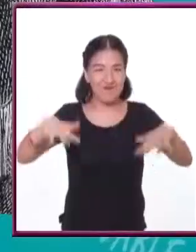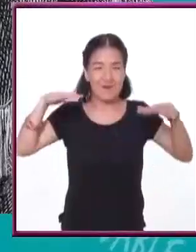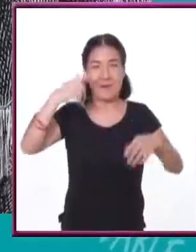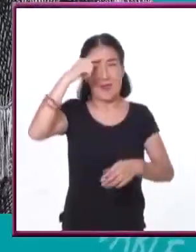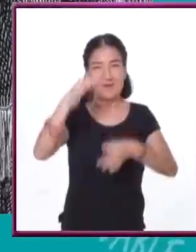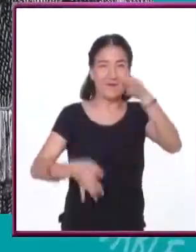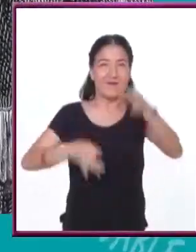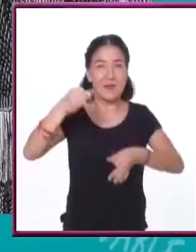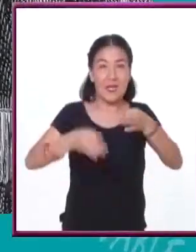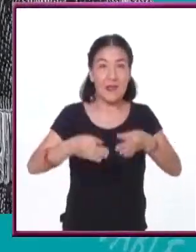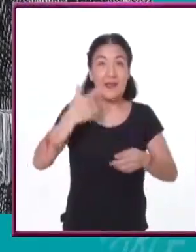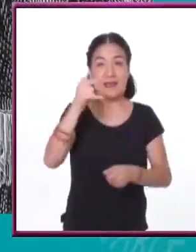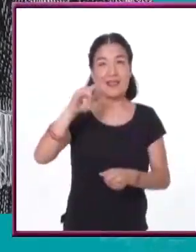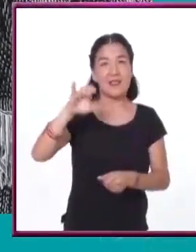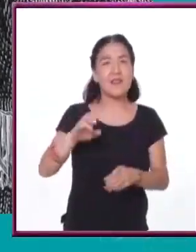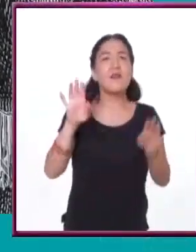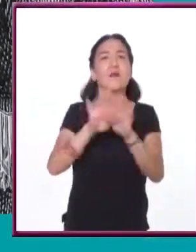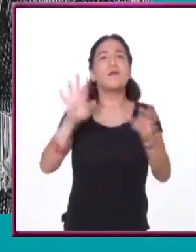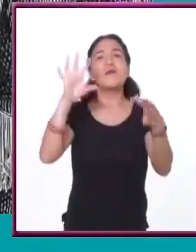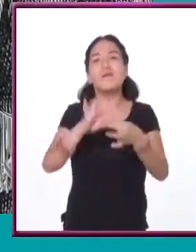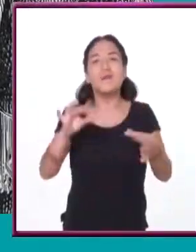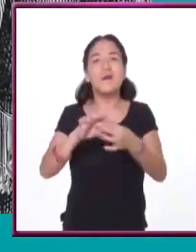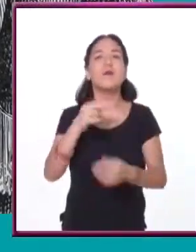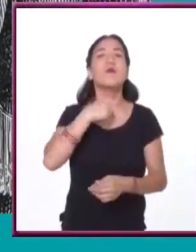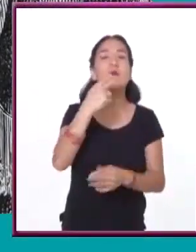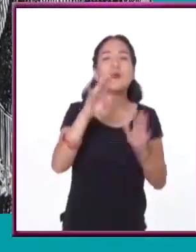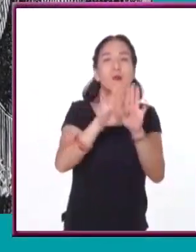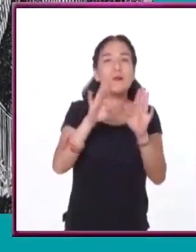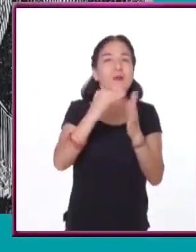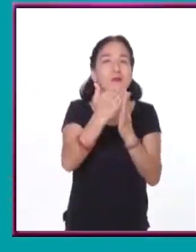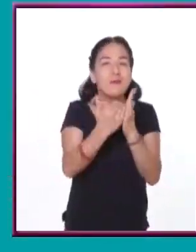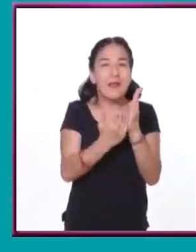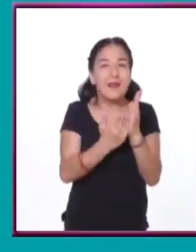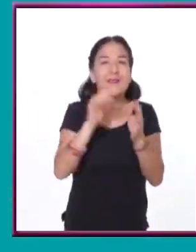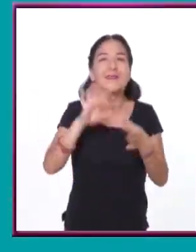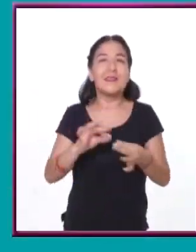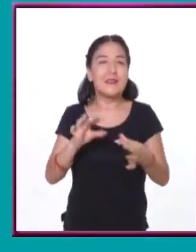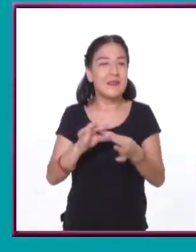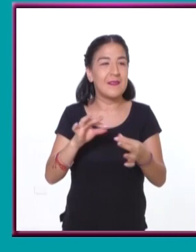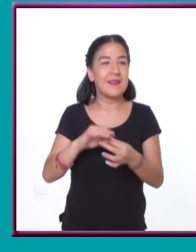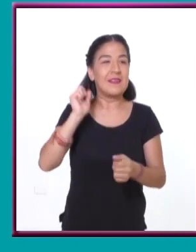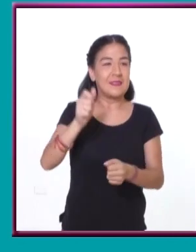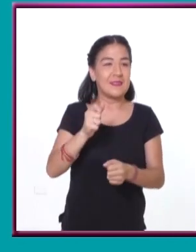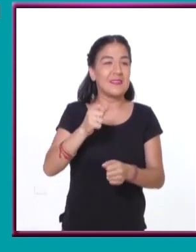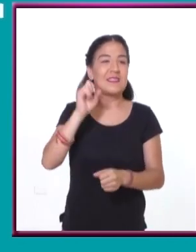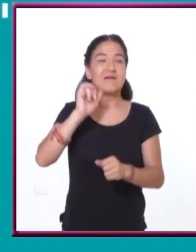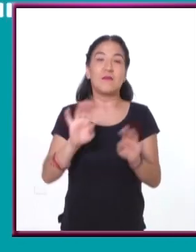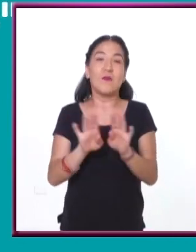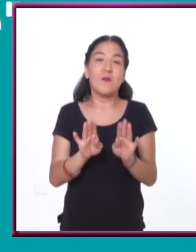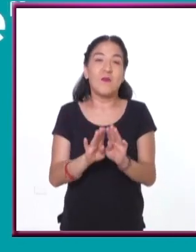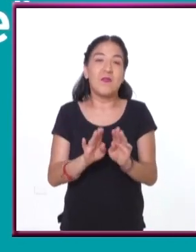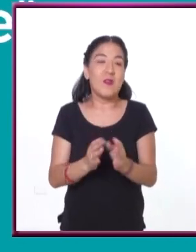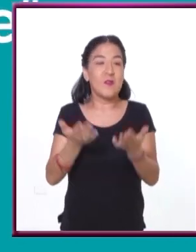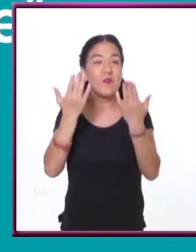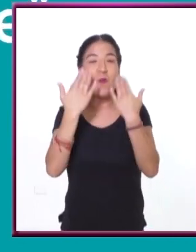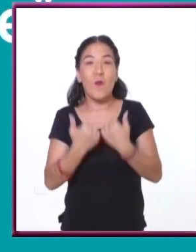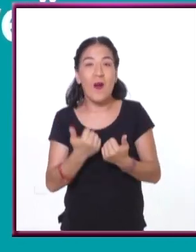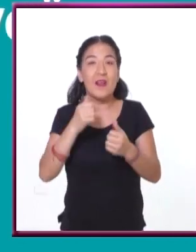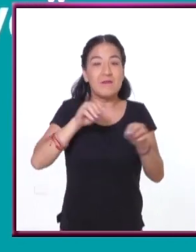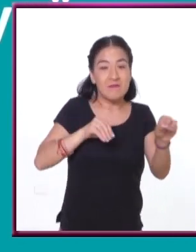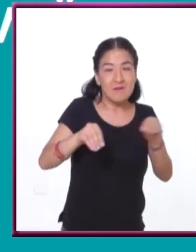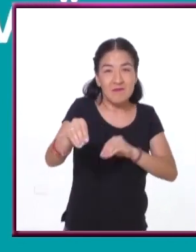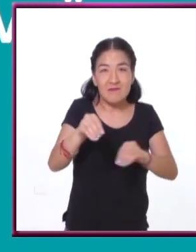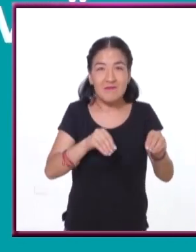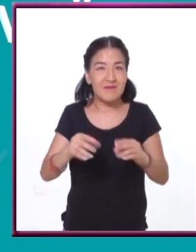inquisidor, Galileo recitaría en voz baja su famosa frase, "Eppur si muove", en español, "y